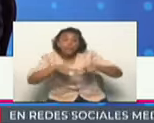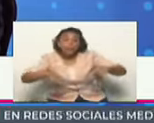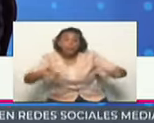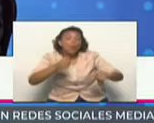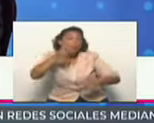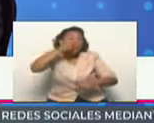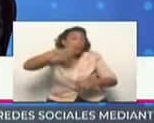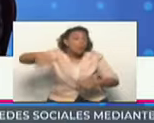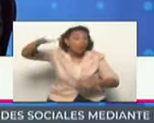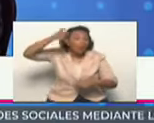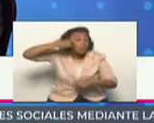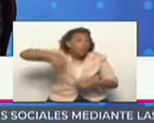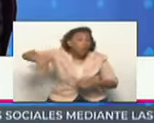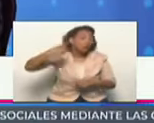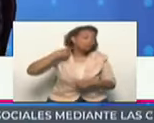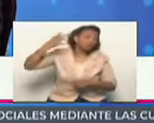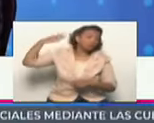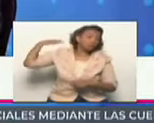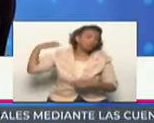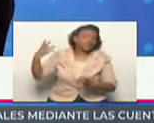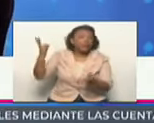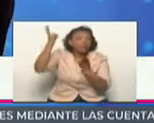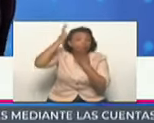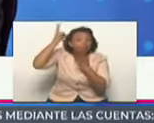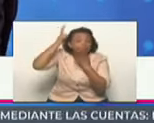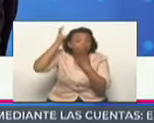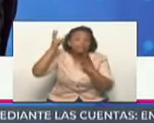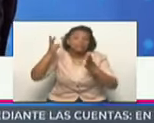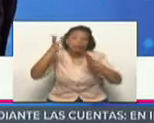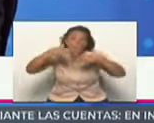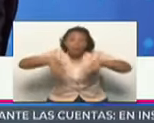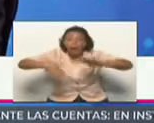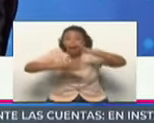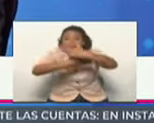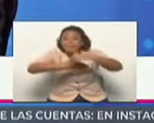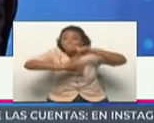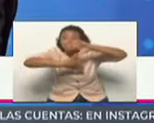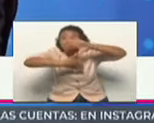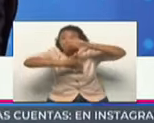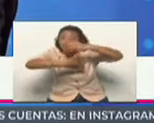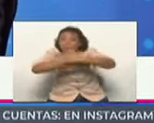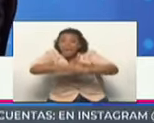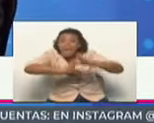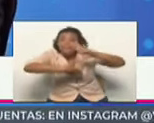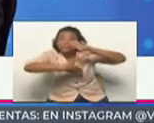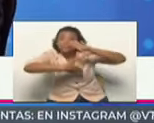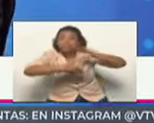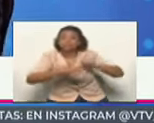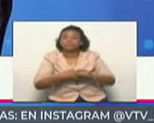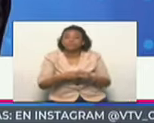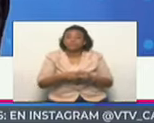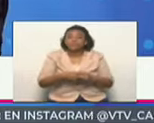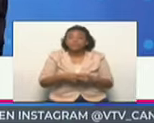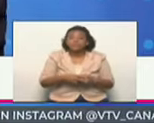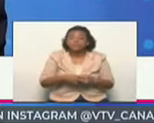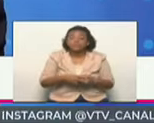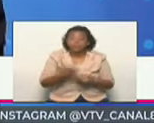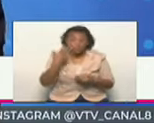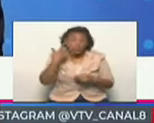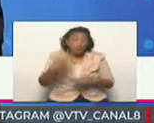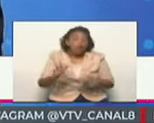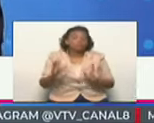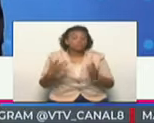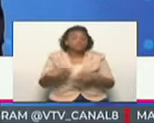pueblos más antiguos de lo que hoy conocemos como América y otros pueblos denominados el Yayala. Así que